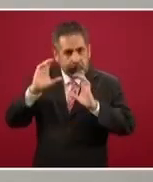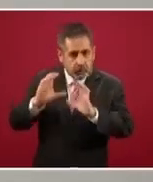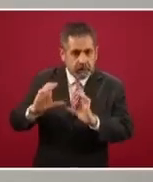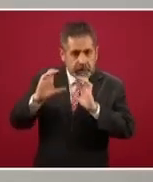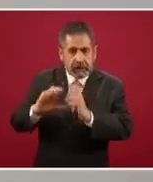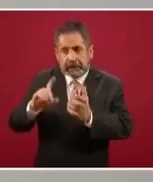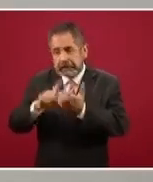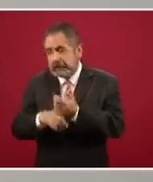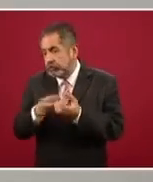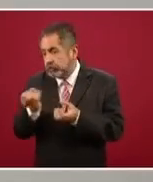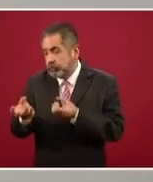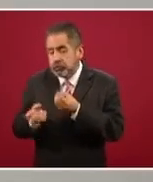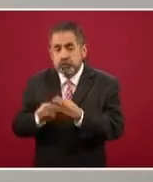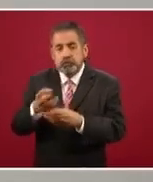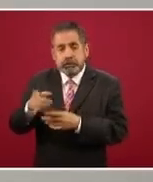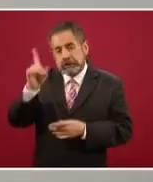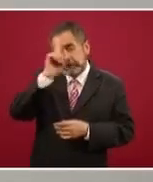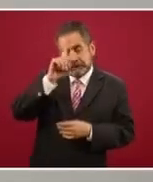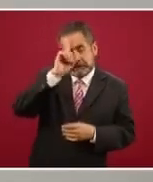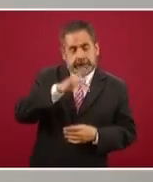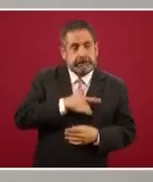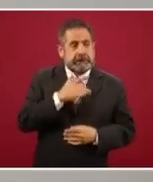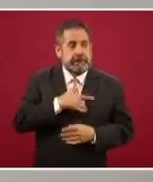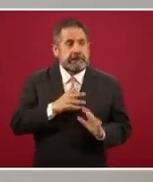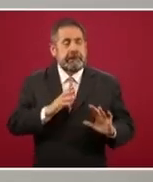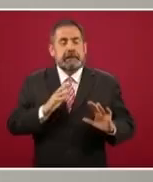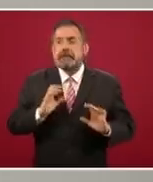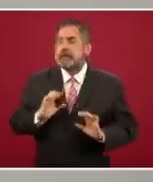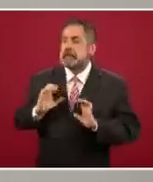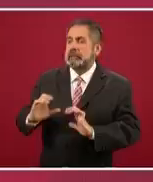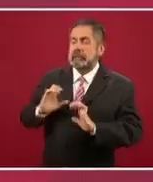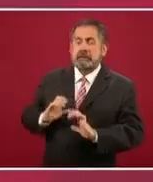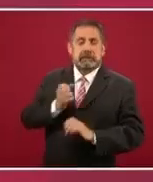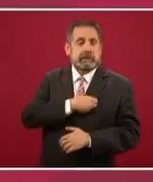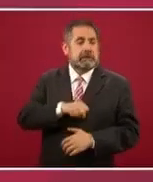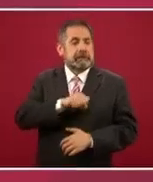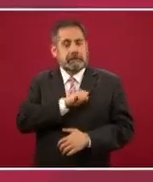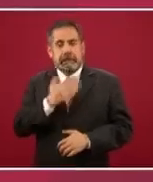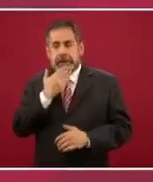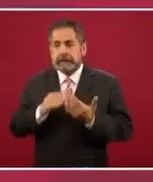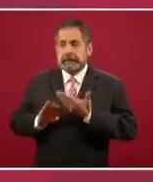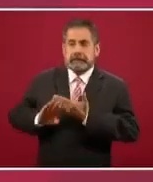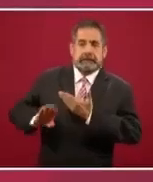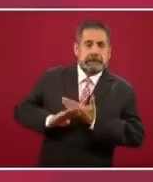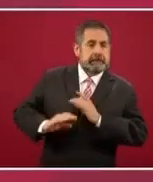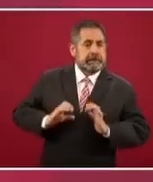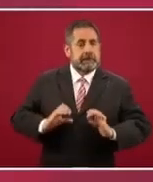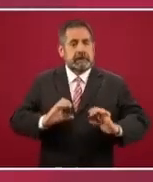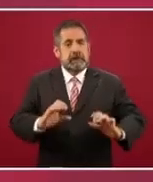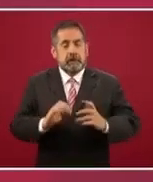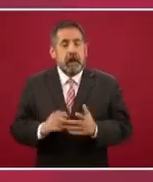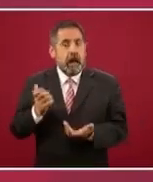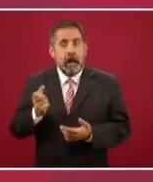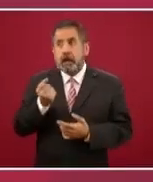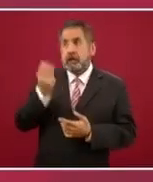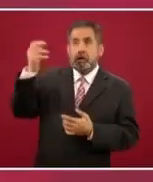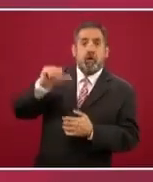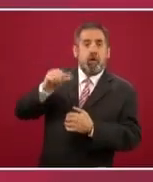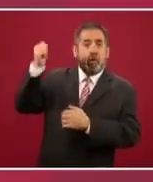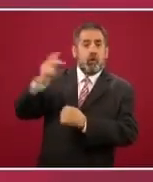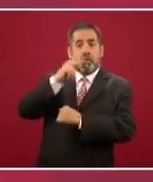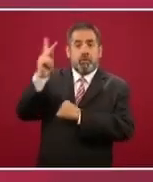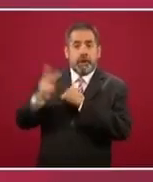genéricamente conocemos y que ha impulsado el desarrollo y los éxitos de muchos de los países, no solo